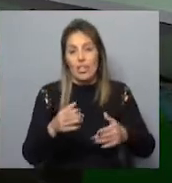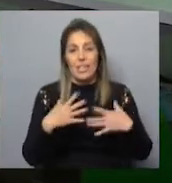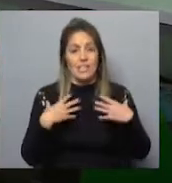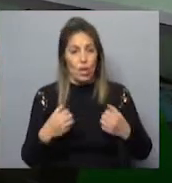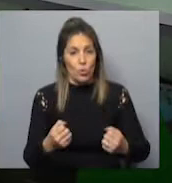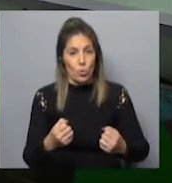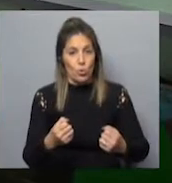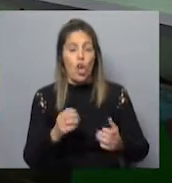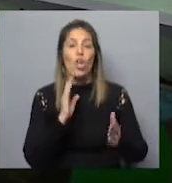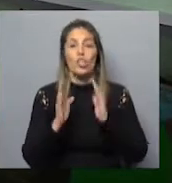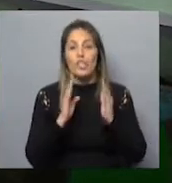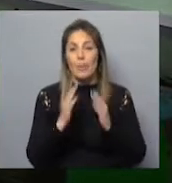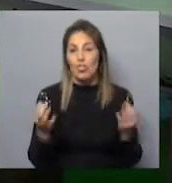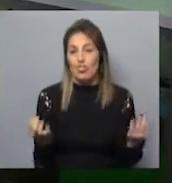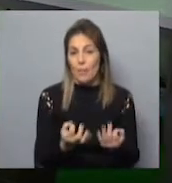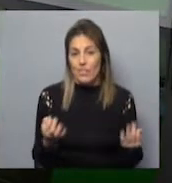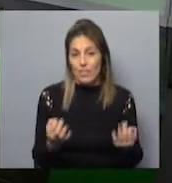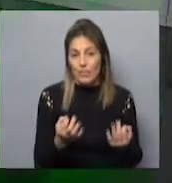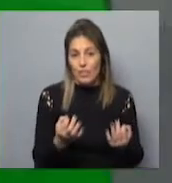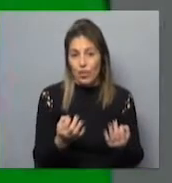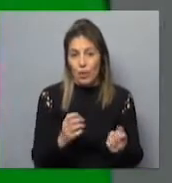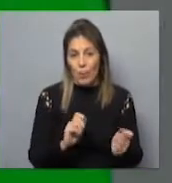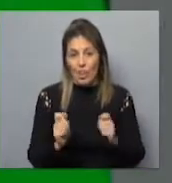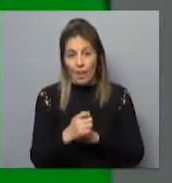trans específicos hoy todavía estamos